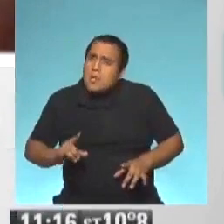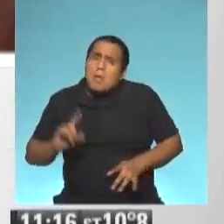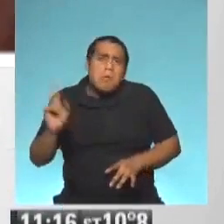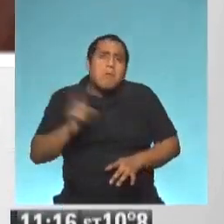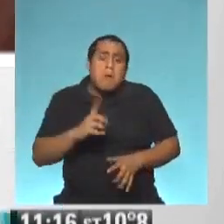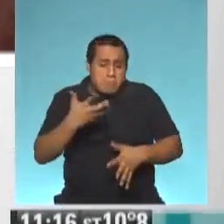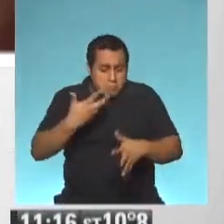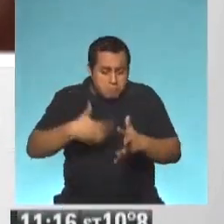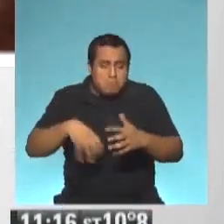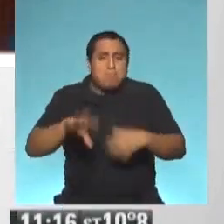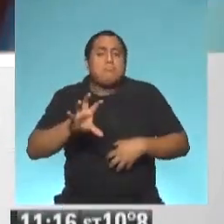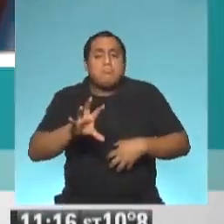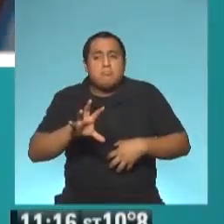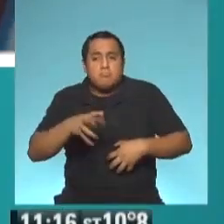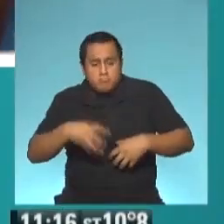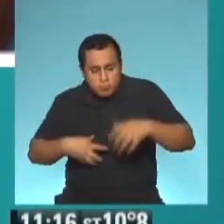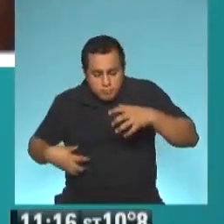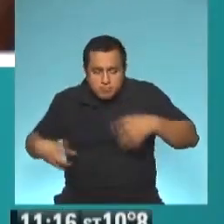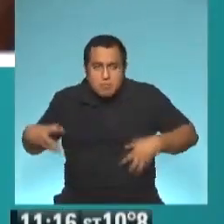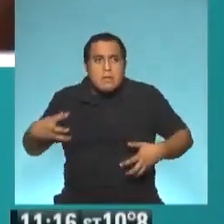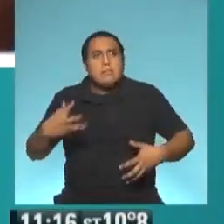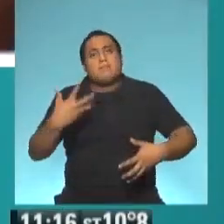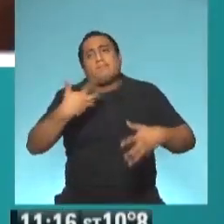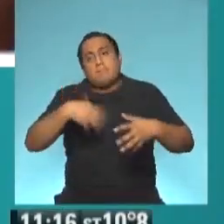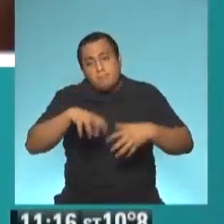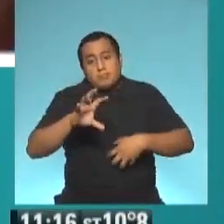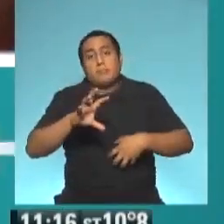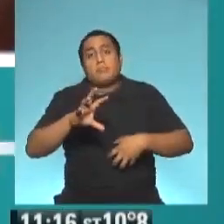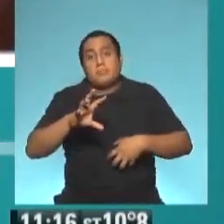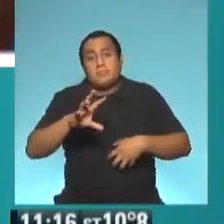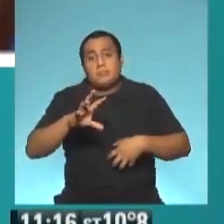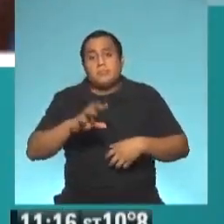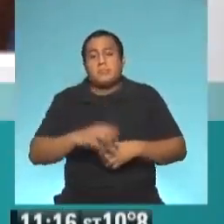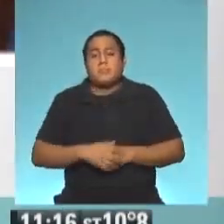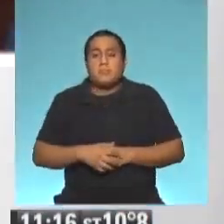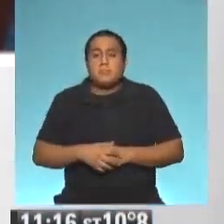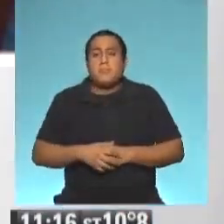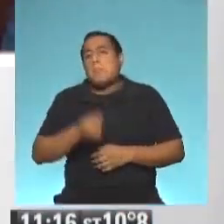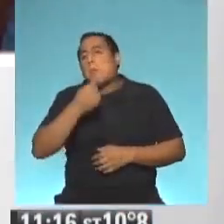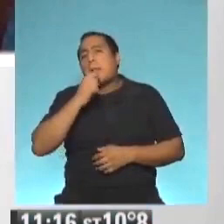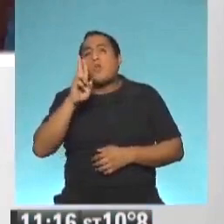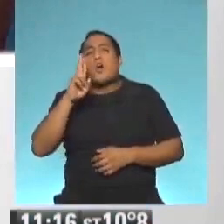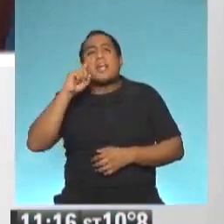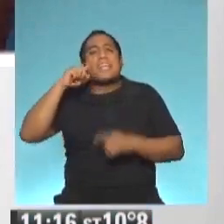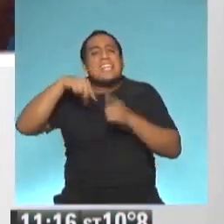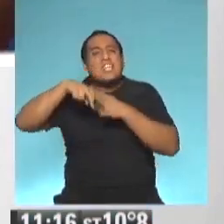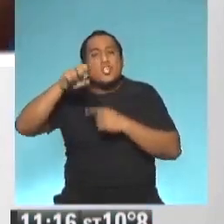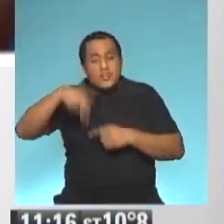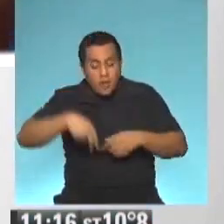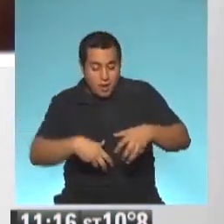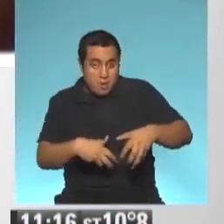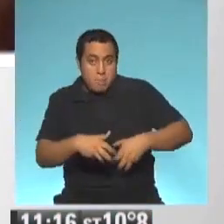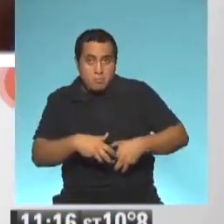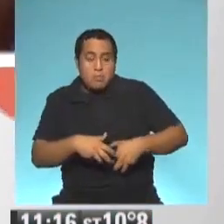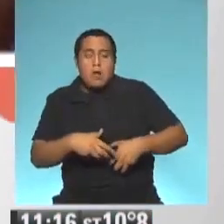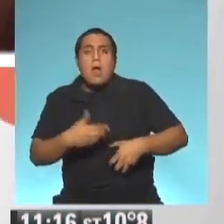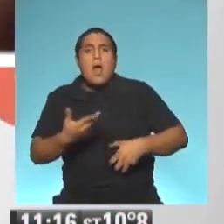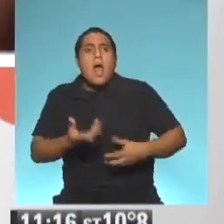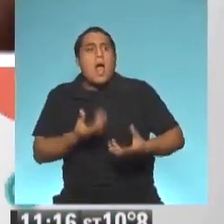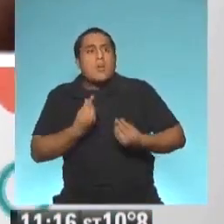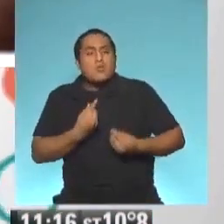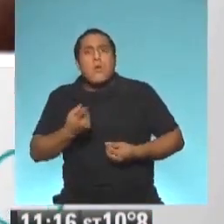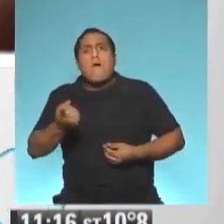trasplantes en los receptores de riñón, que pueden estar con vida muchos años